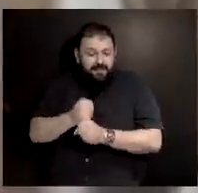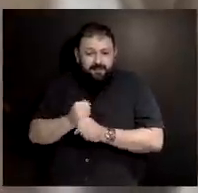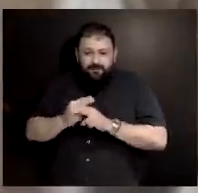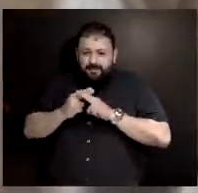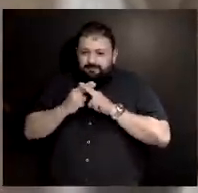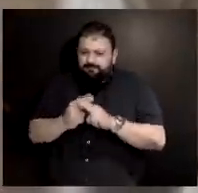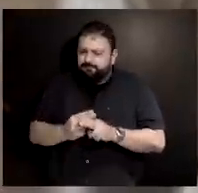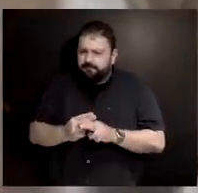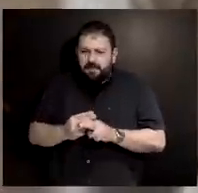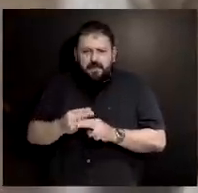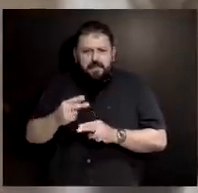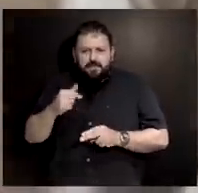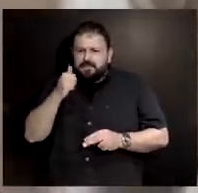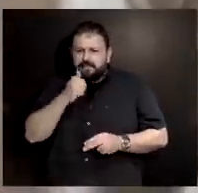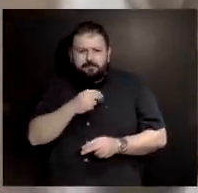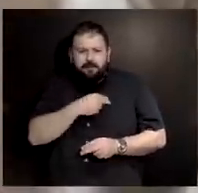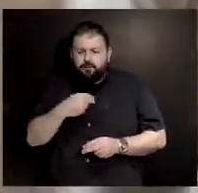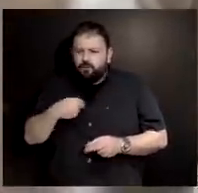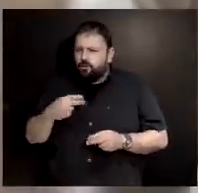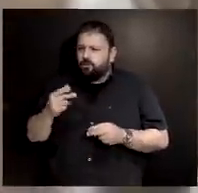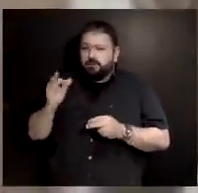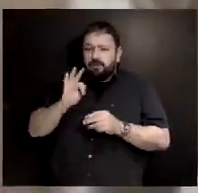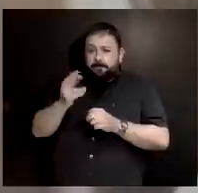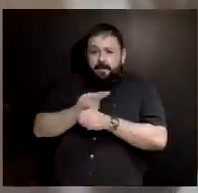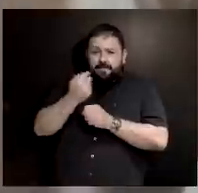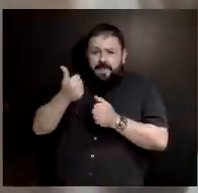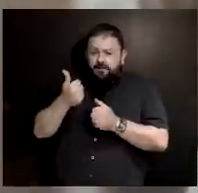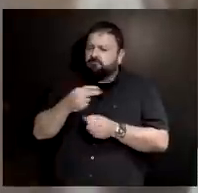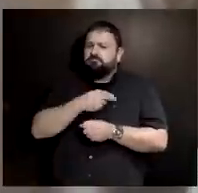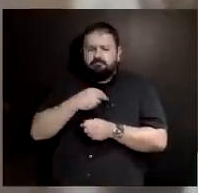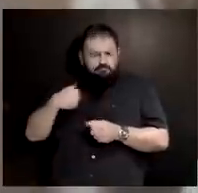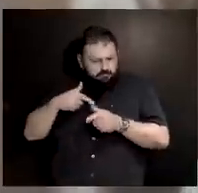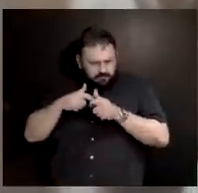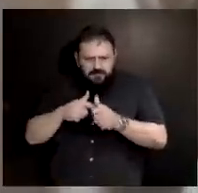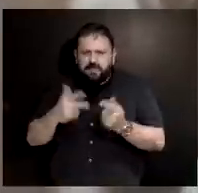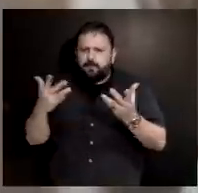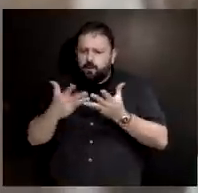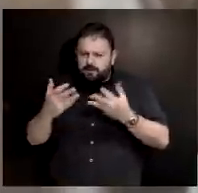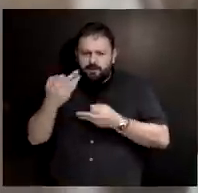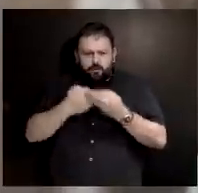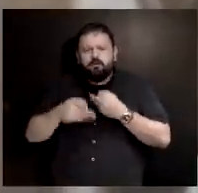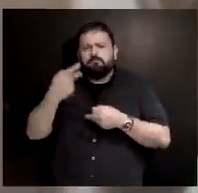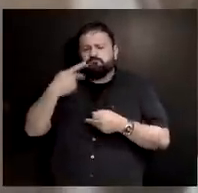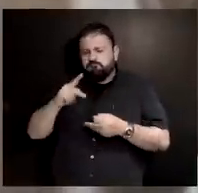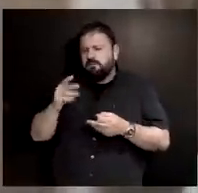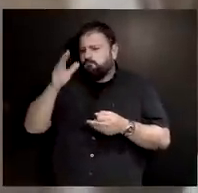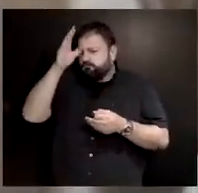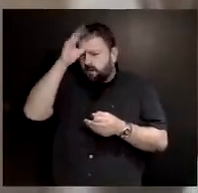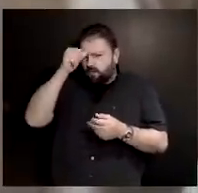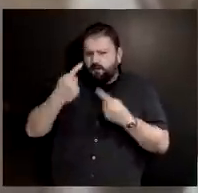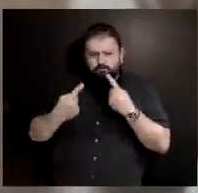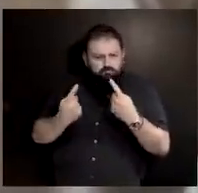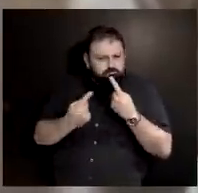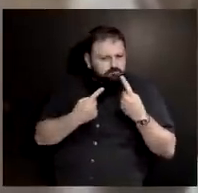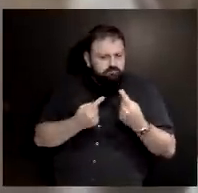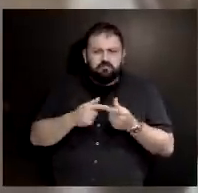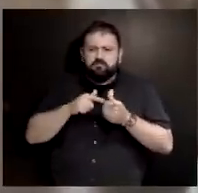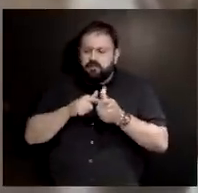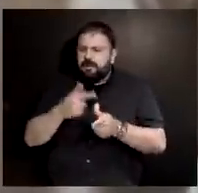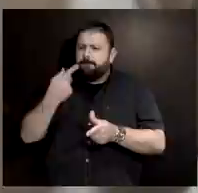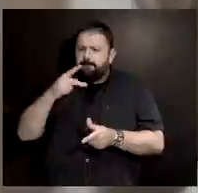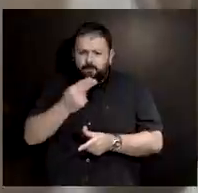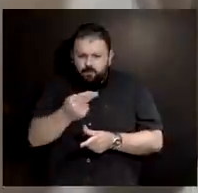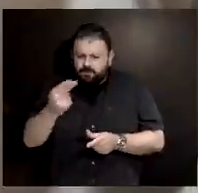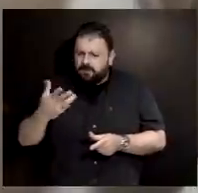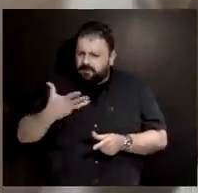pase, lo vamos a hacer, ¿no? Yo estoy muy seguro que lo vamos a hacer tal cual como lo estamos planeando en este momento, pero tengan la seguridad, tengan